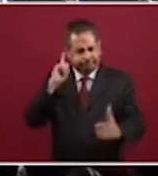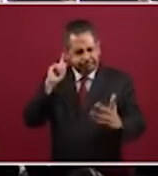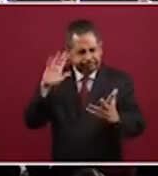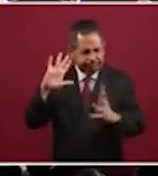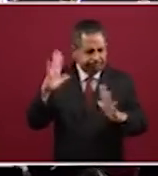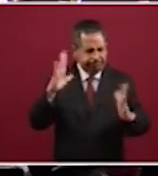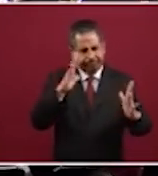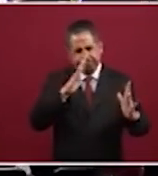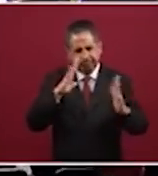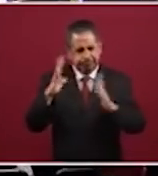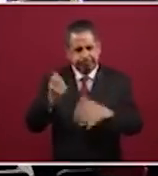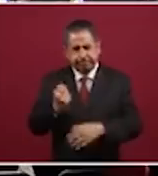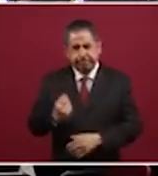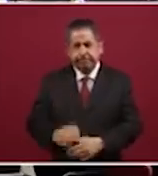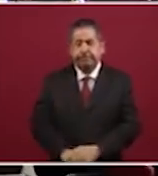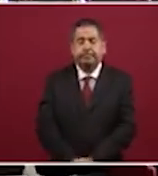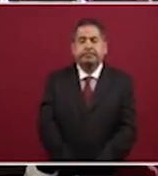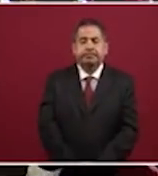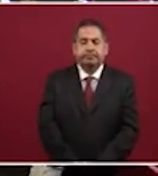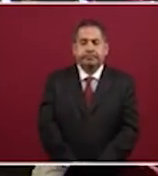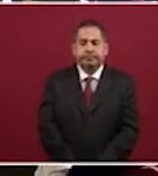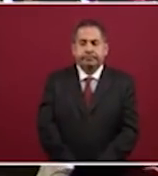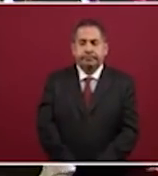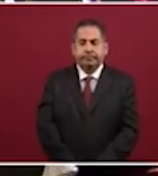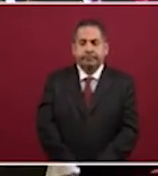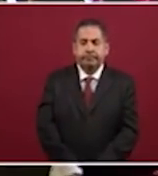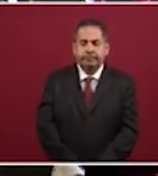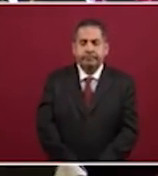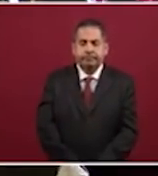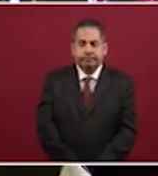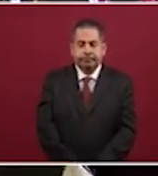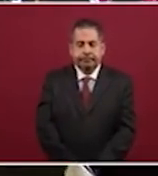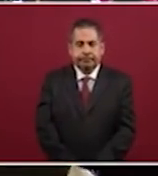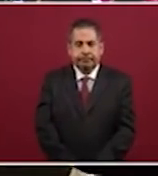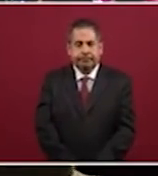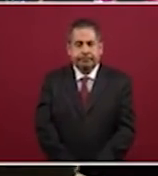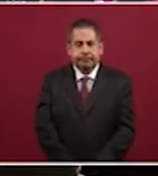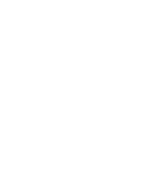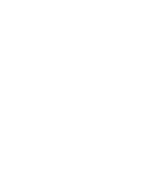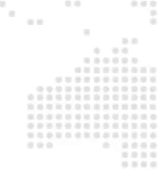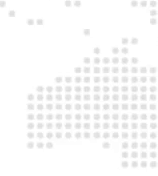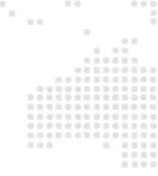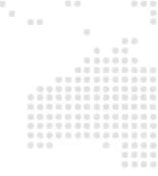Veracruz, Chiapas y Oaxaca. Con información de Susana Cerezo, Notimex.